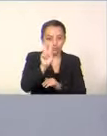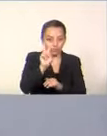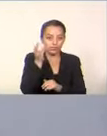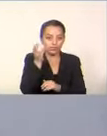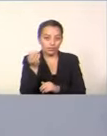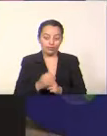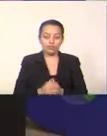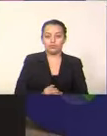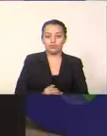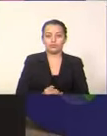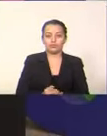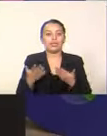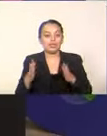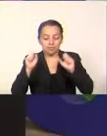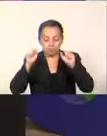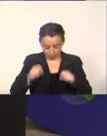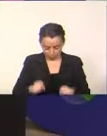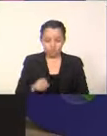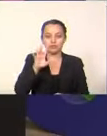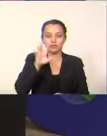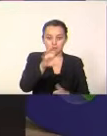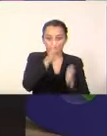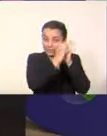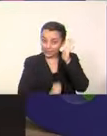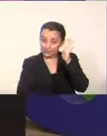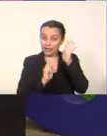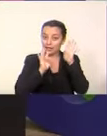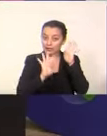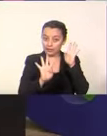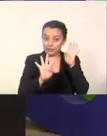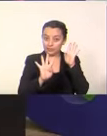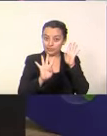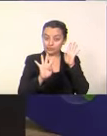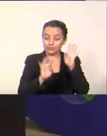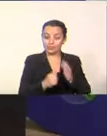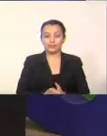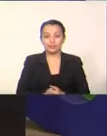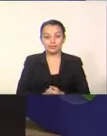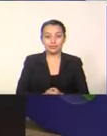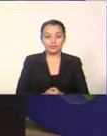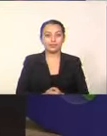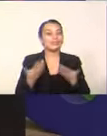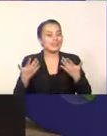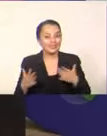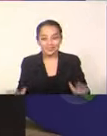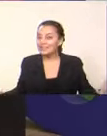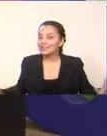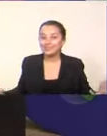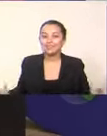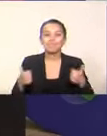sí. Bueno, entonces a mí se me hace más fácil quitar y hoy sí lo hemos resuelto. Me han quedado